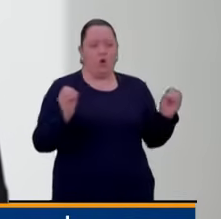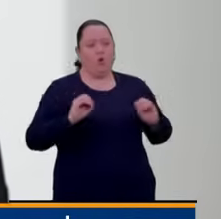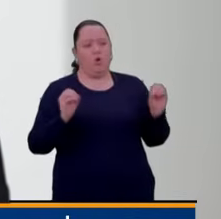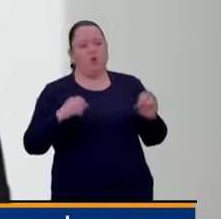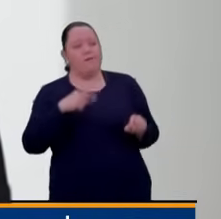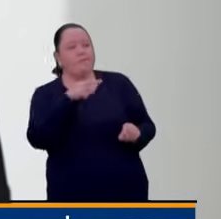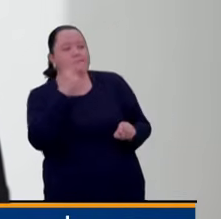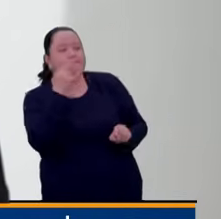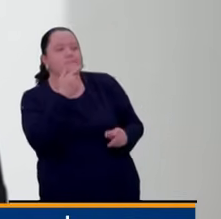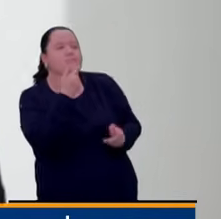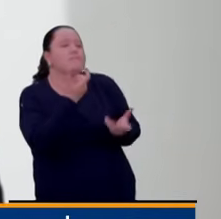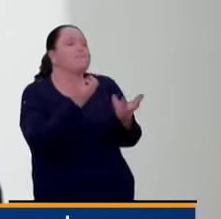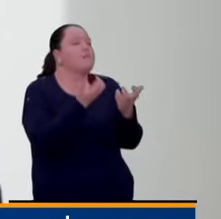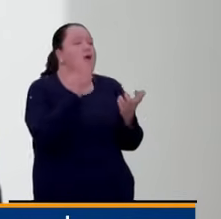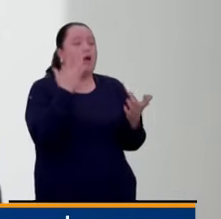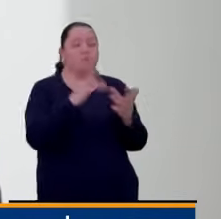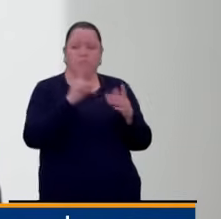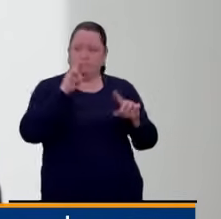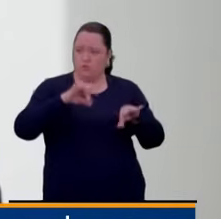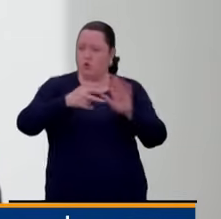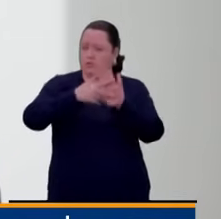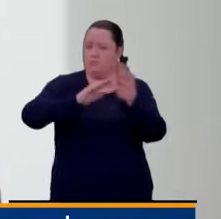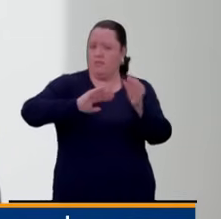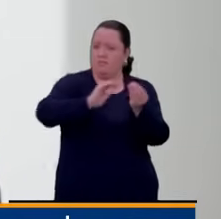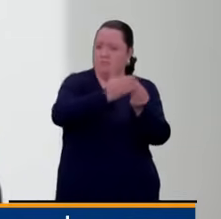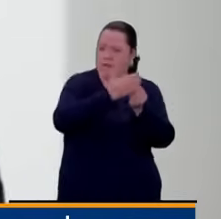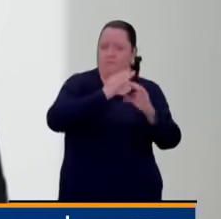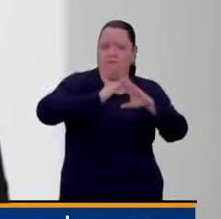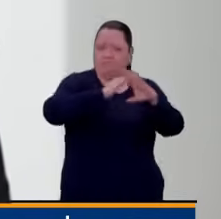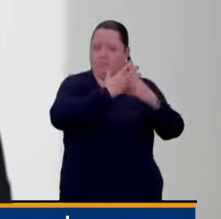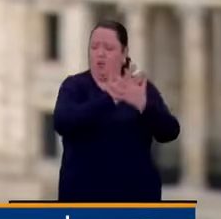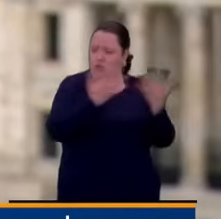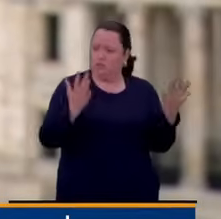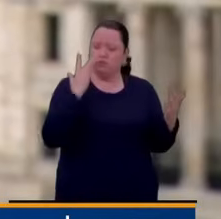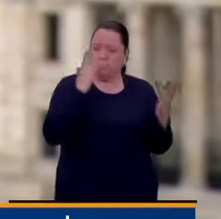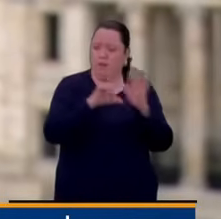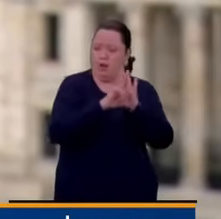intereses distintos a defender la Constitución y las leyes de la República.